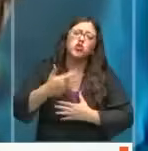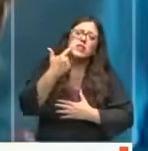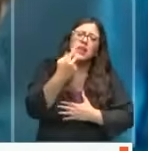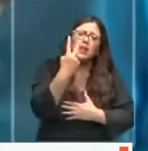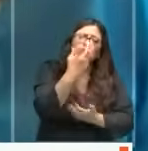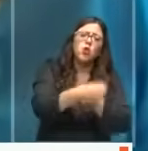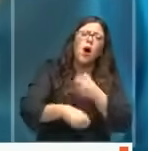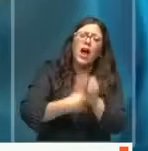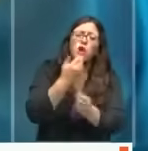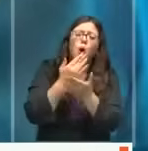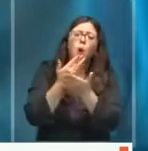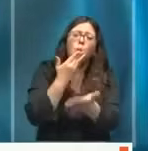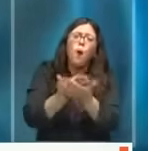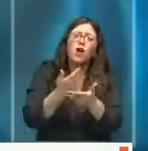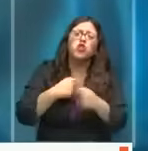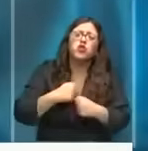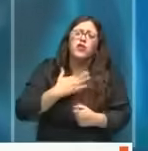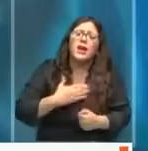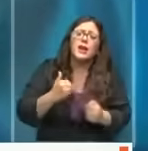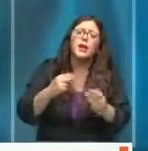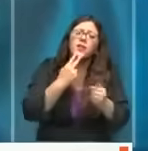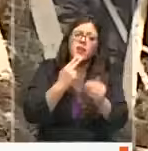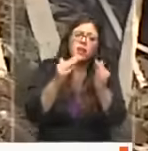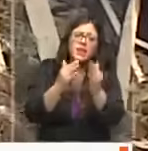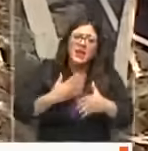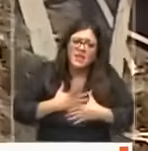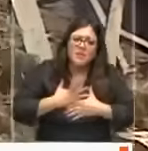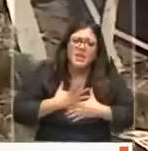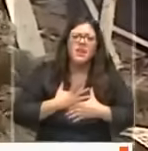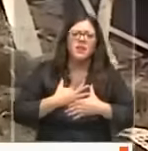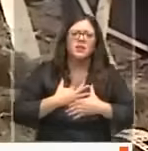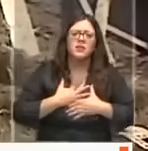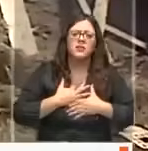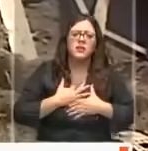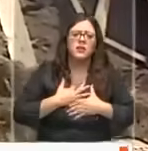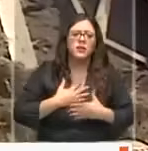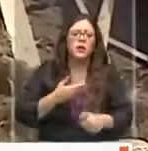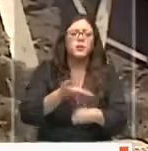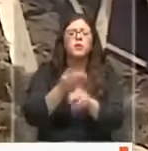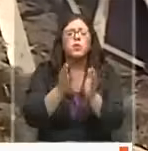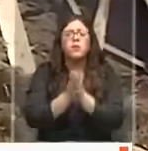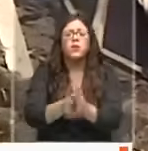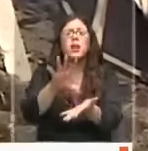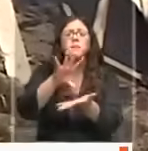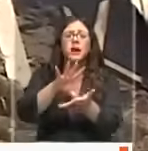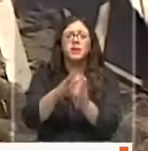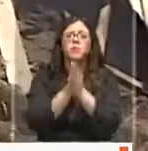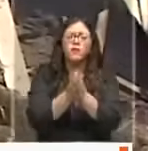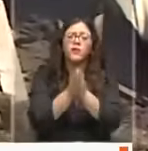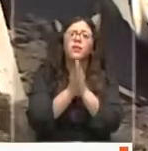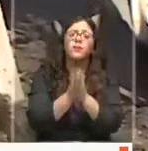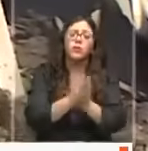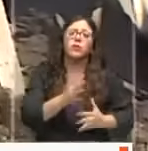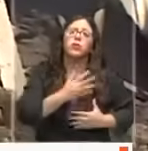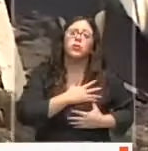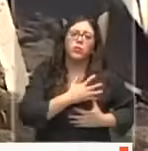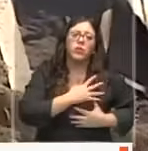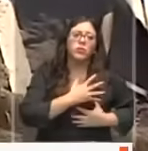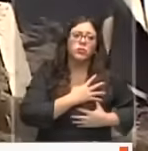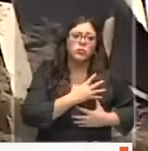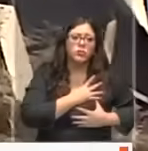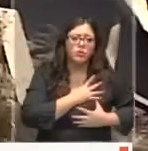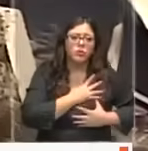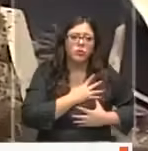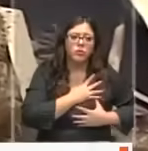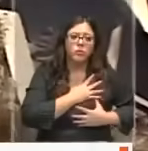años, ¿cuándo voy a querer vivir en mi casita? Ruego a todo el país que también se ponga la mano en el corazón